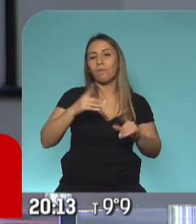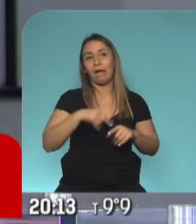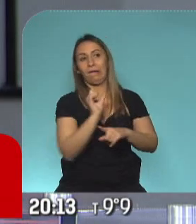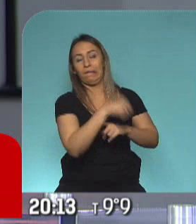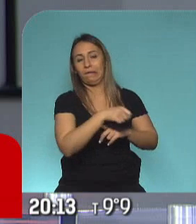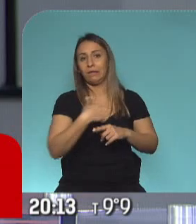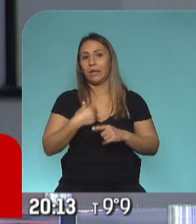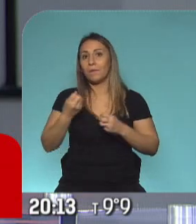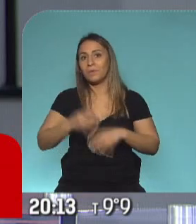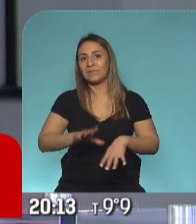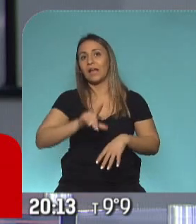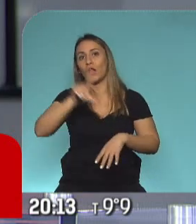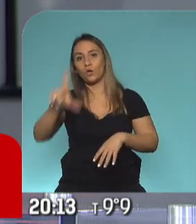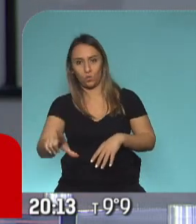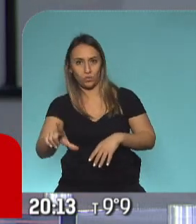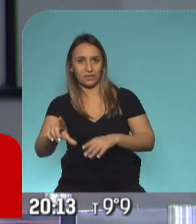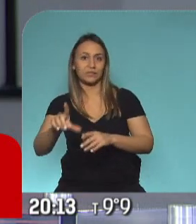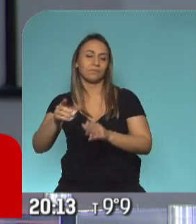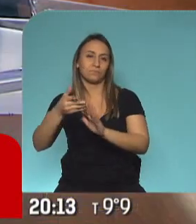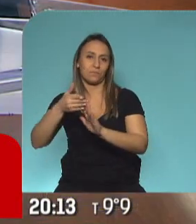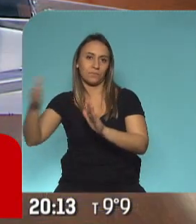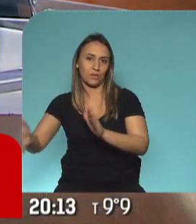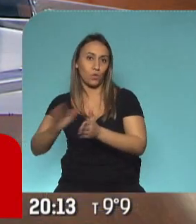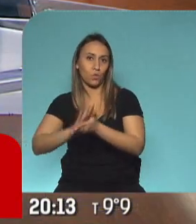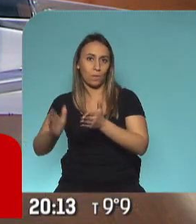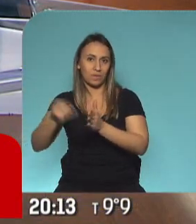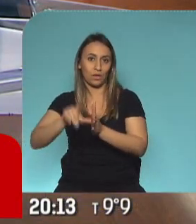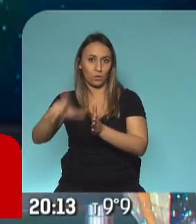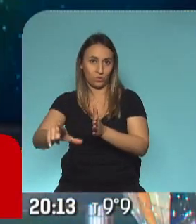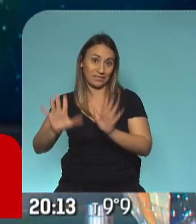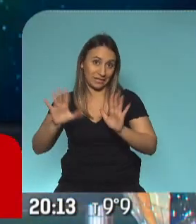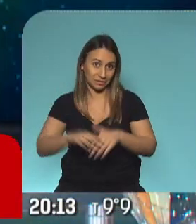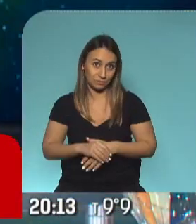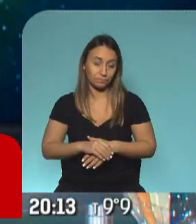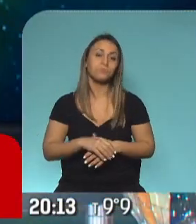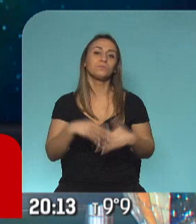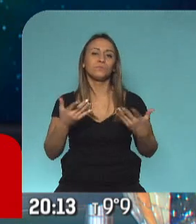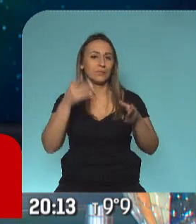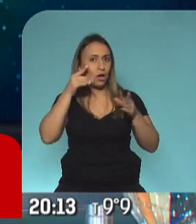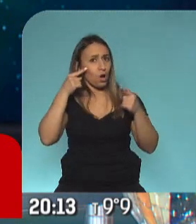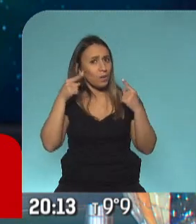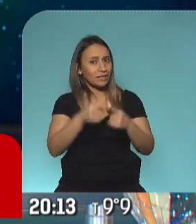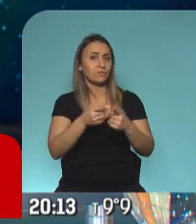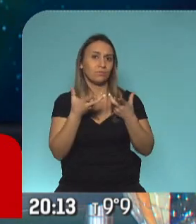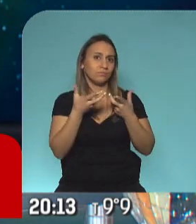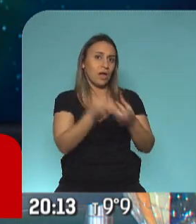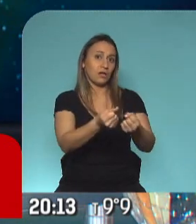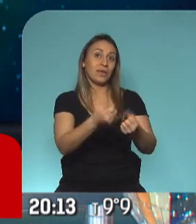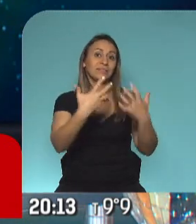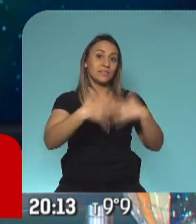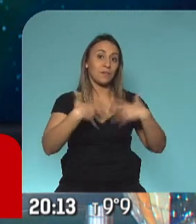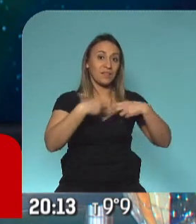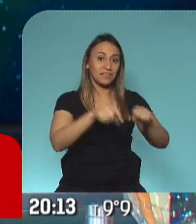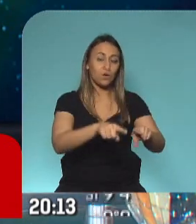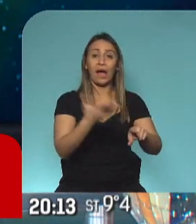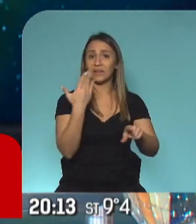empiece directamente en la nueva fase de la cuarentena. En definitiva, a lo que se apunta es a seguir ayudando al sistema sanitario, algo que ayer